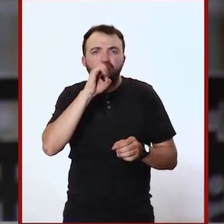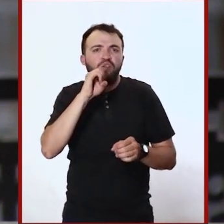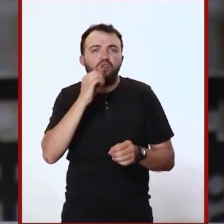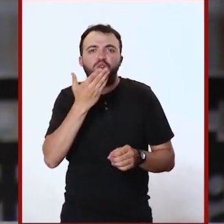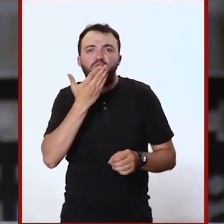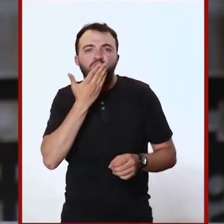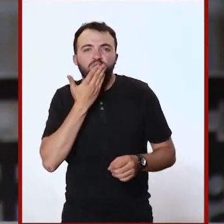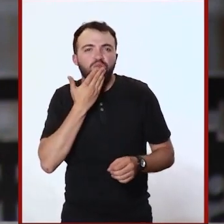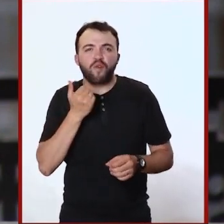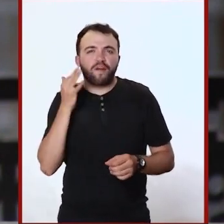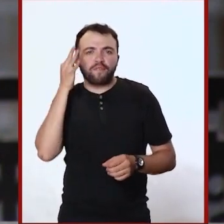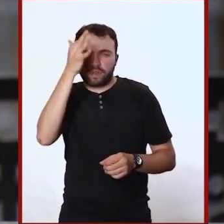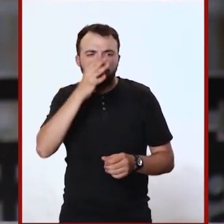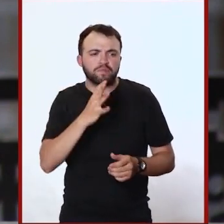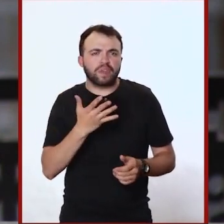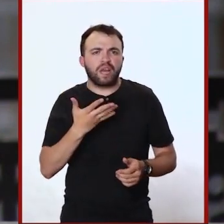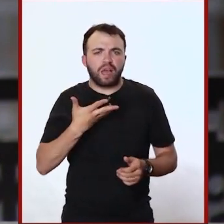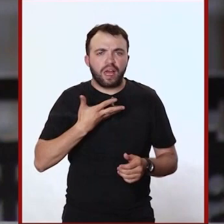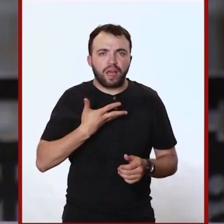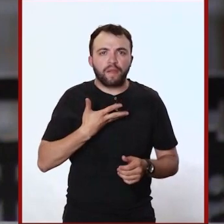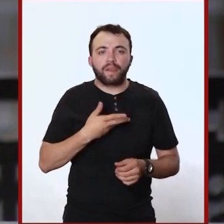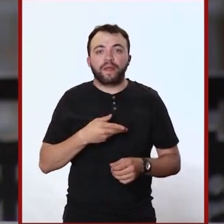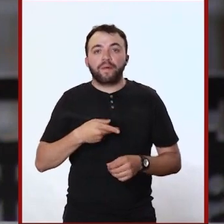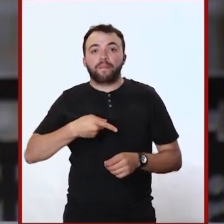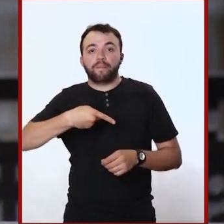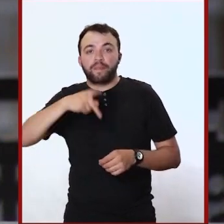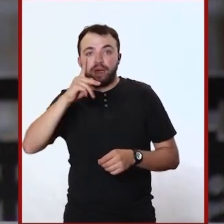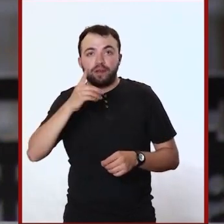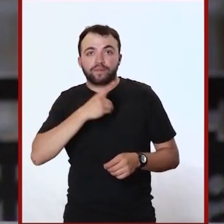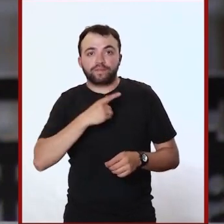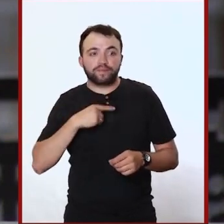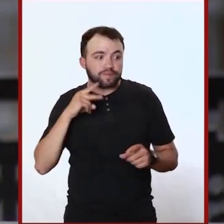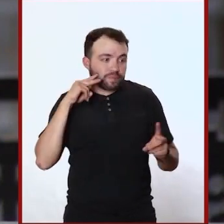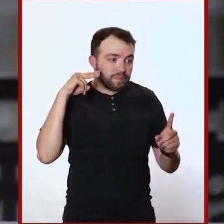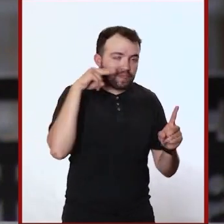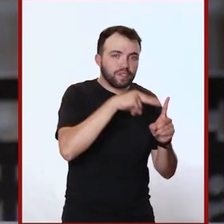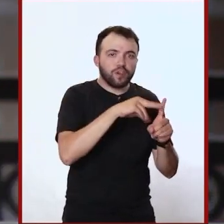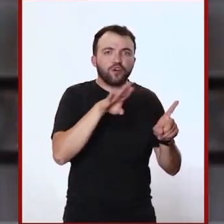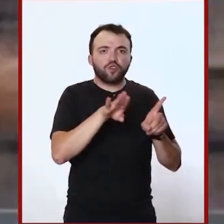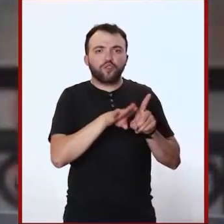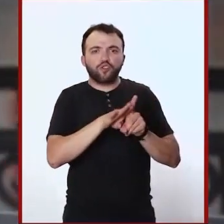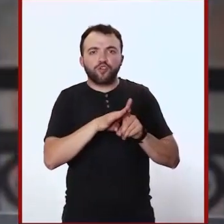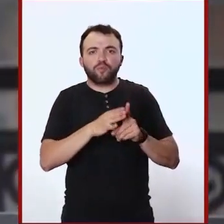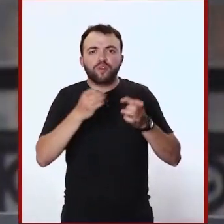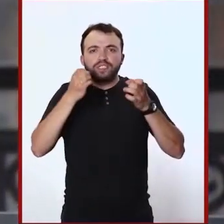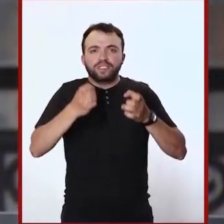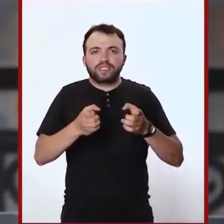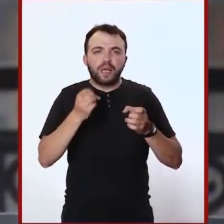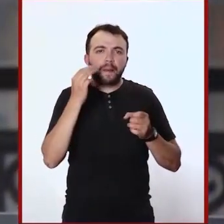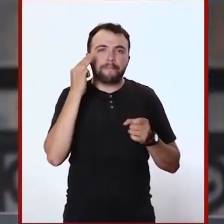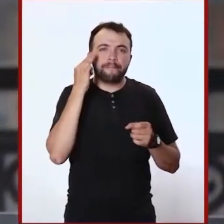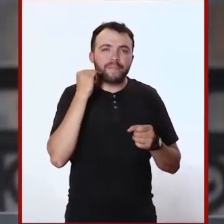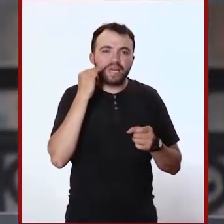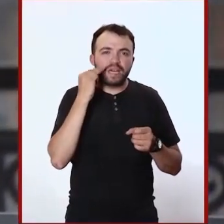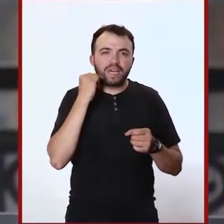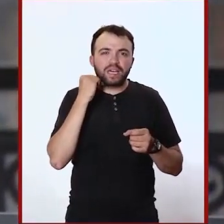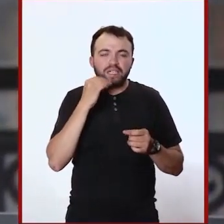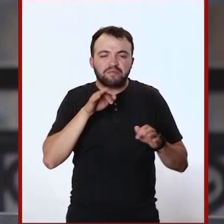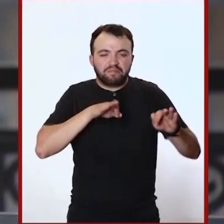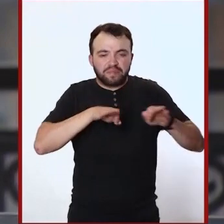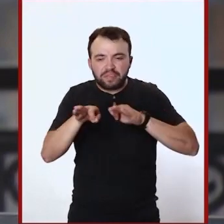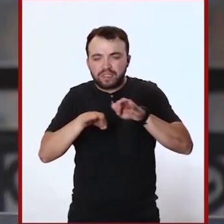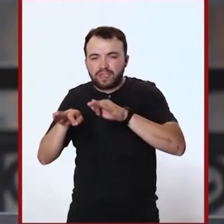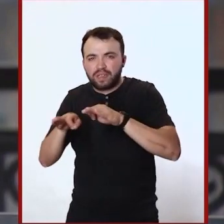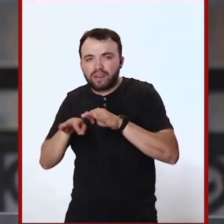se encuentra el mercado laboral en equidad e igualdad de género. No se diga más, regresemos